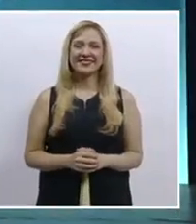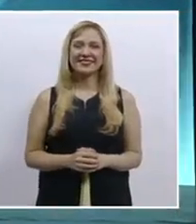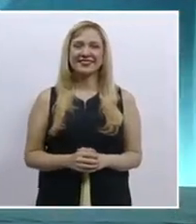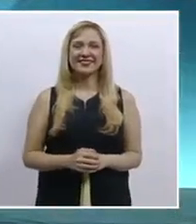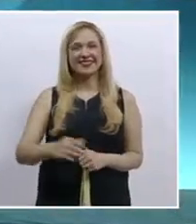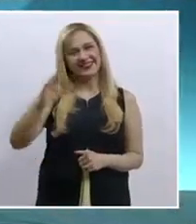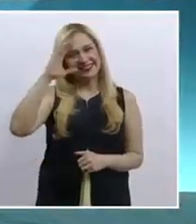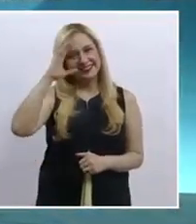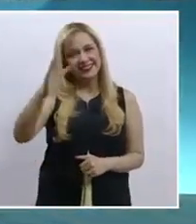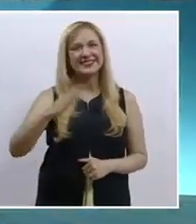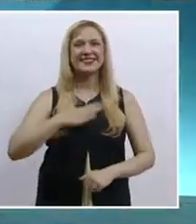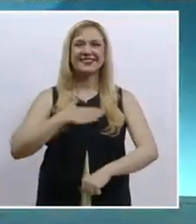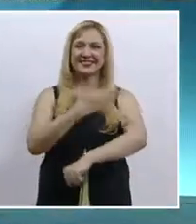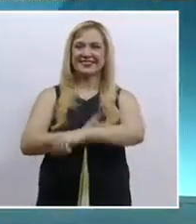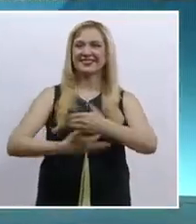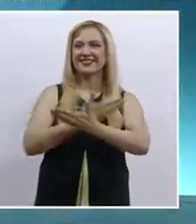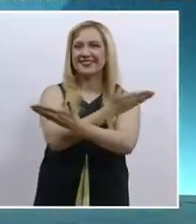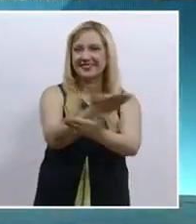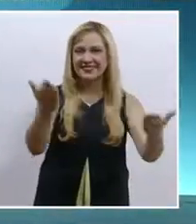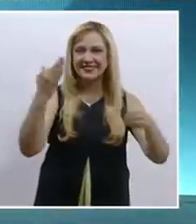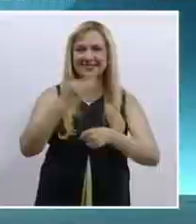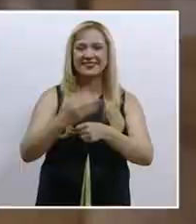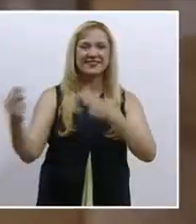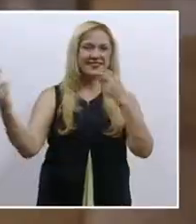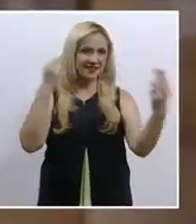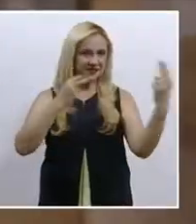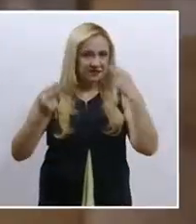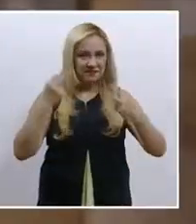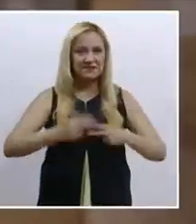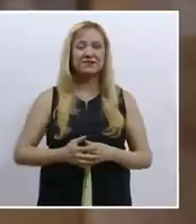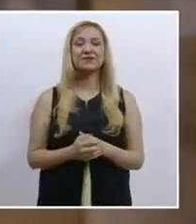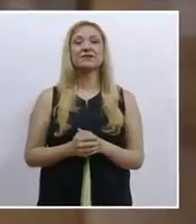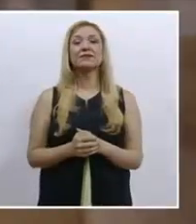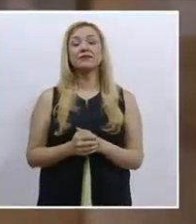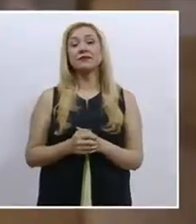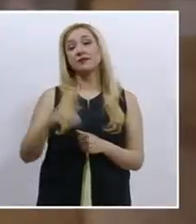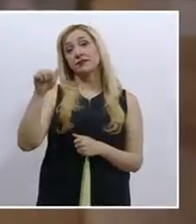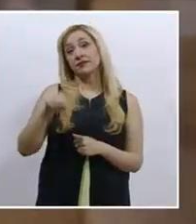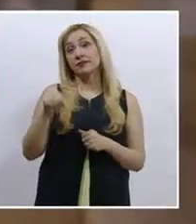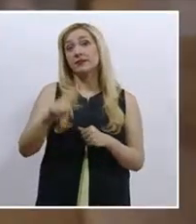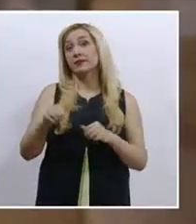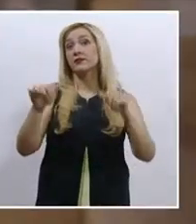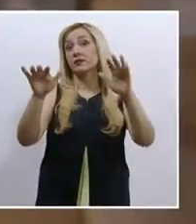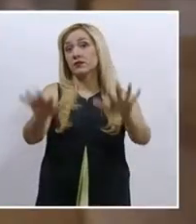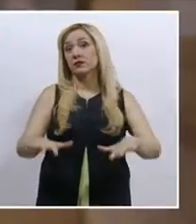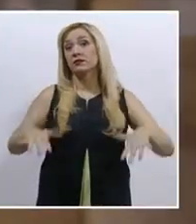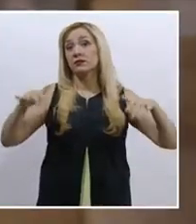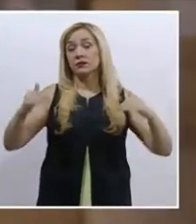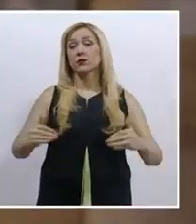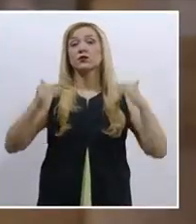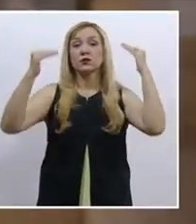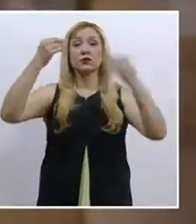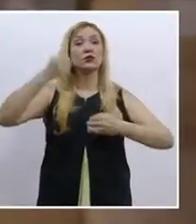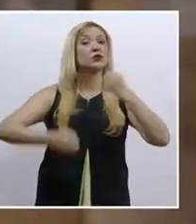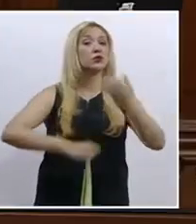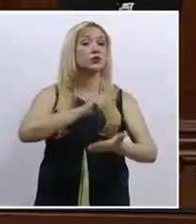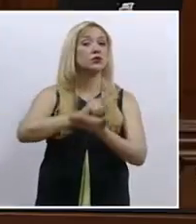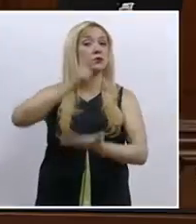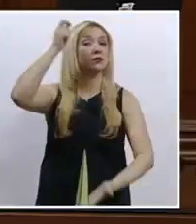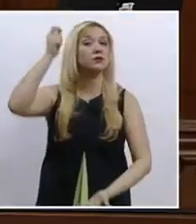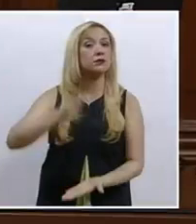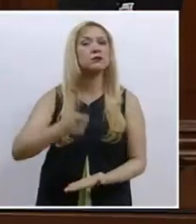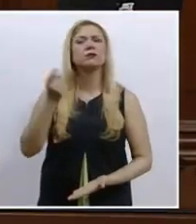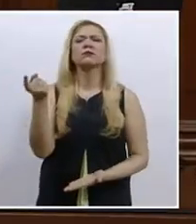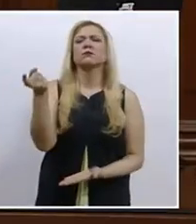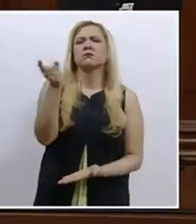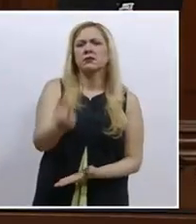¿Qué tal? Muy buenas tardes a todas las personas que siguen esta transmisión. El Pleno de la Suprema Corte de Justicia de la Nación